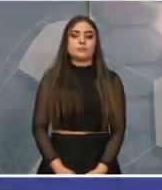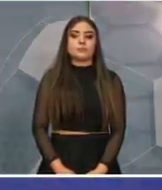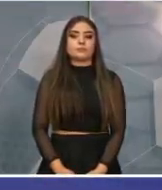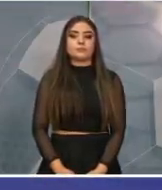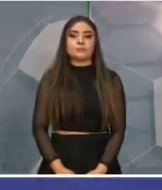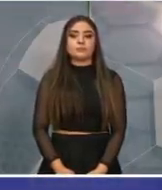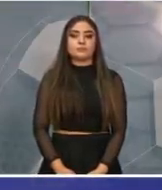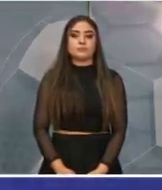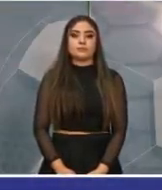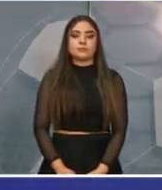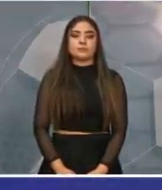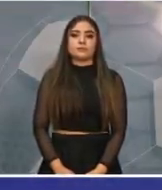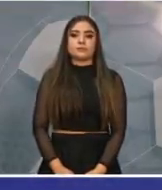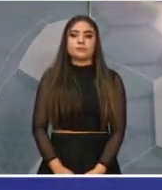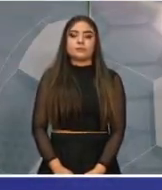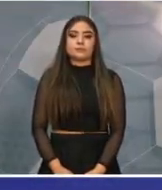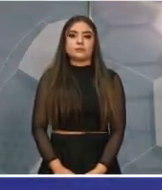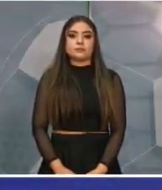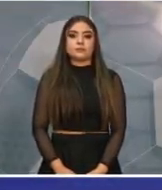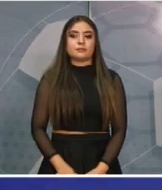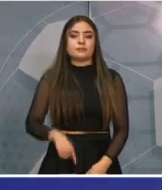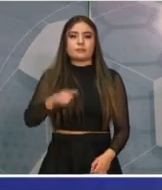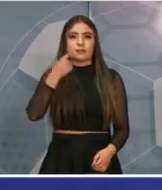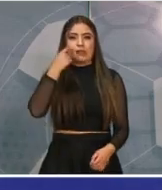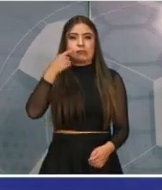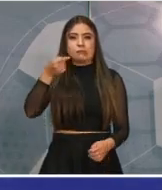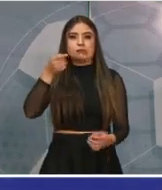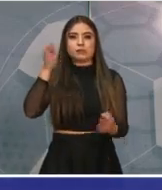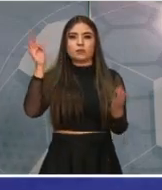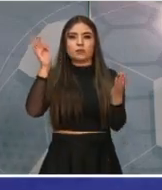aquí la vamos a cargar en la secundaria